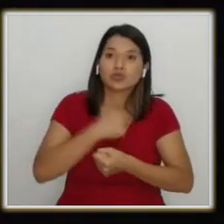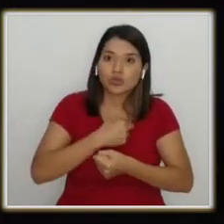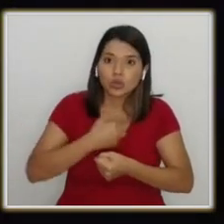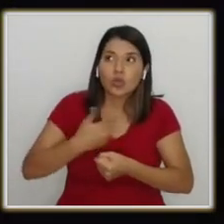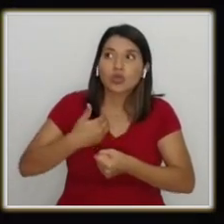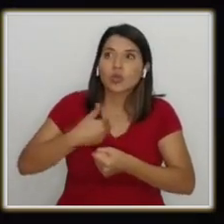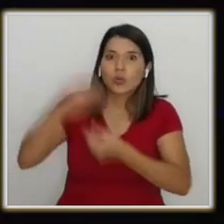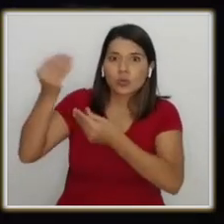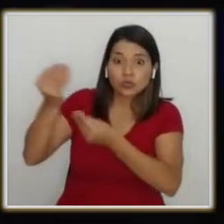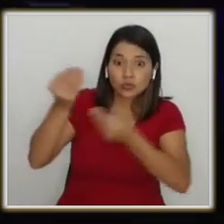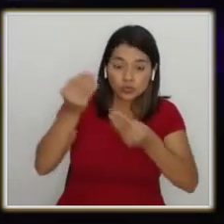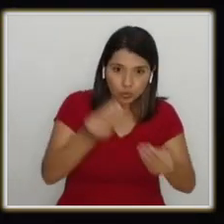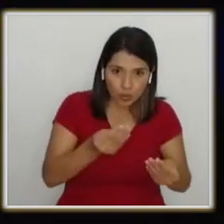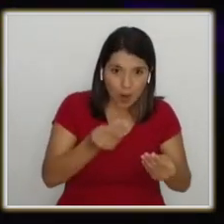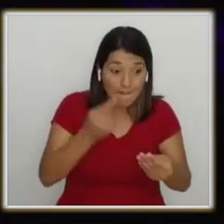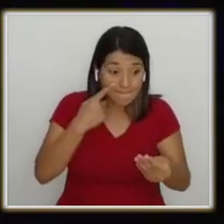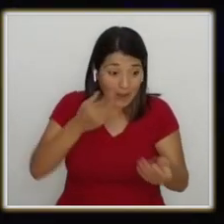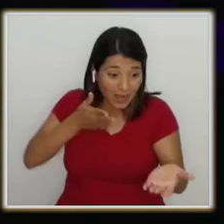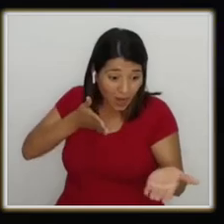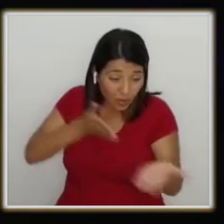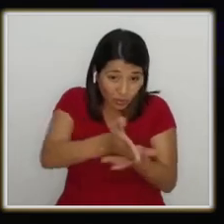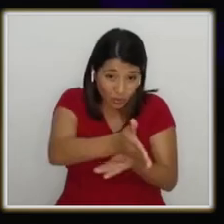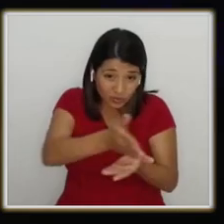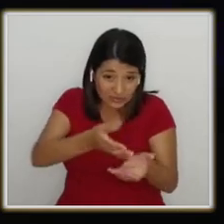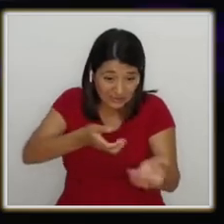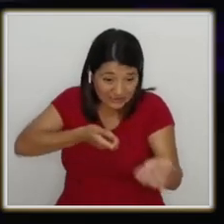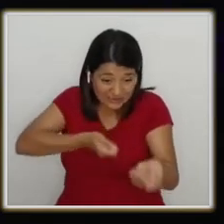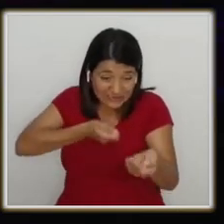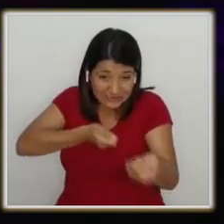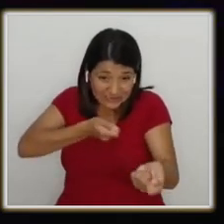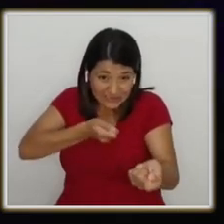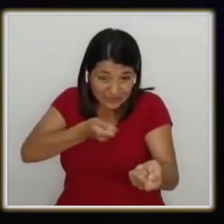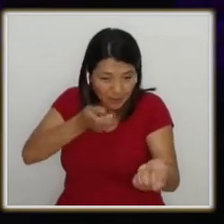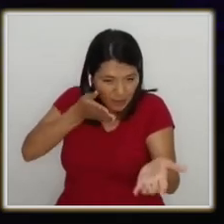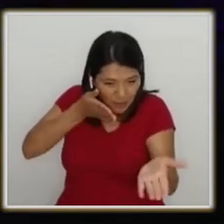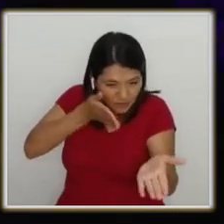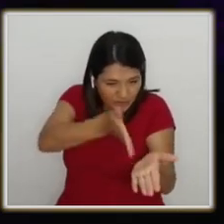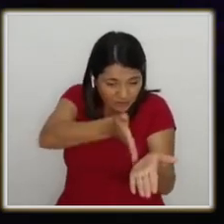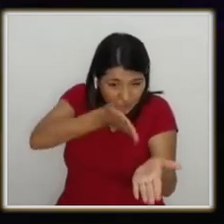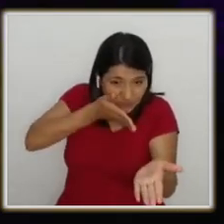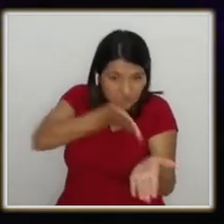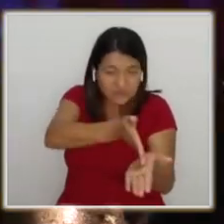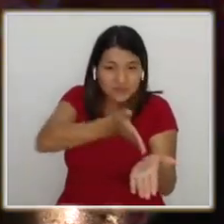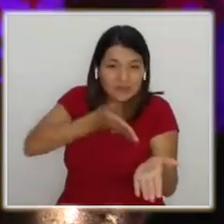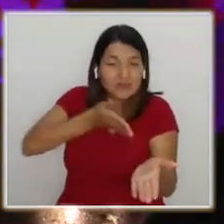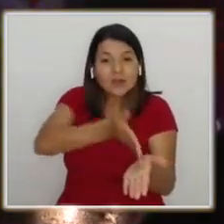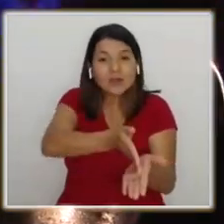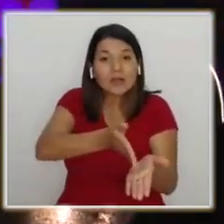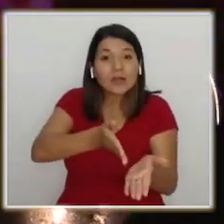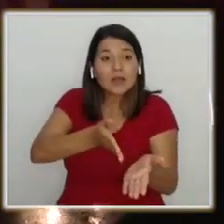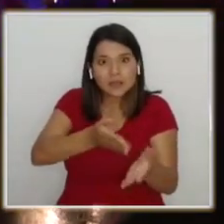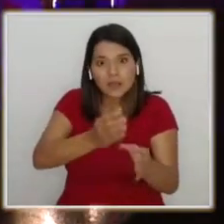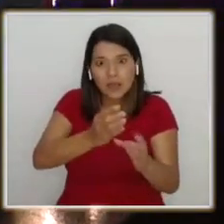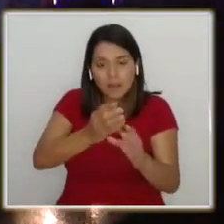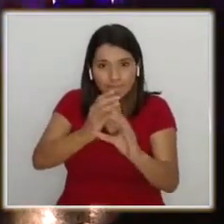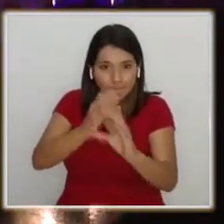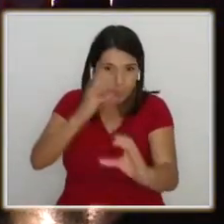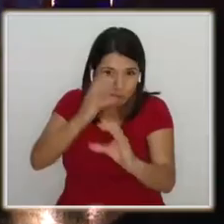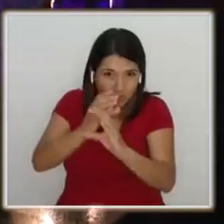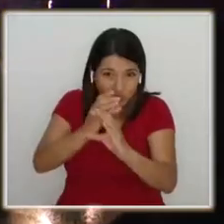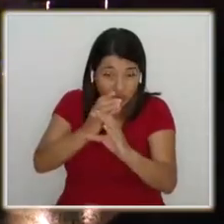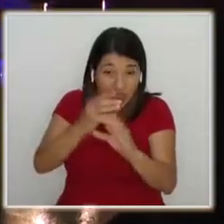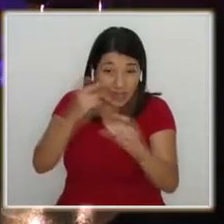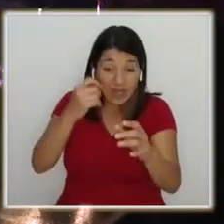corte, equipo eléctrico, equipo hidráulico, para empezar a cortar partes del bus y poder liberar las personas que